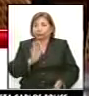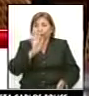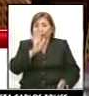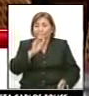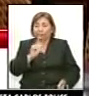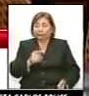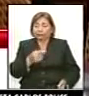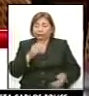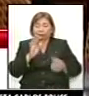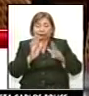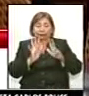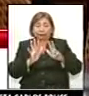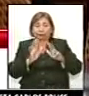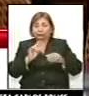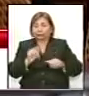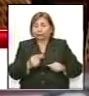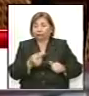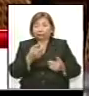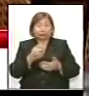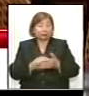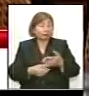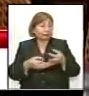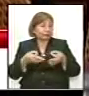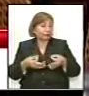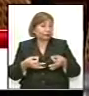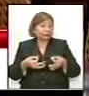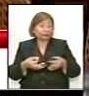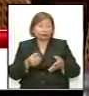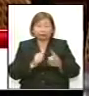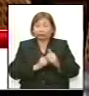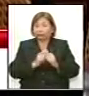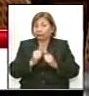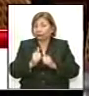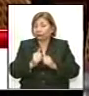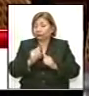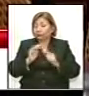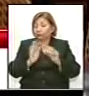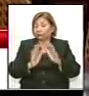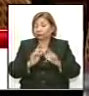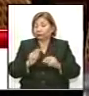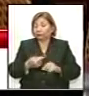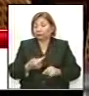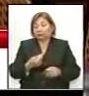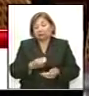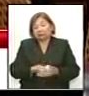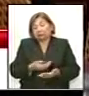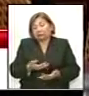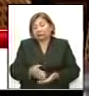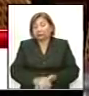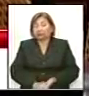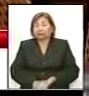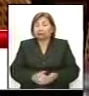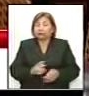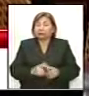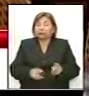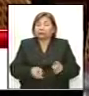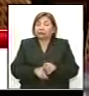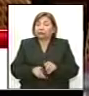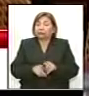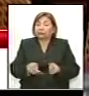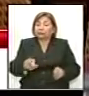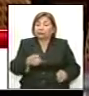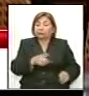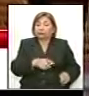hasta 8.000. Y supuestamente, porque si llega a los 10.000 podemos acceder. Pero ellos están trabajando precios